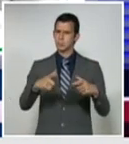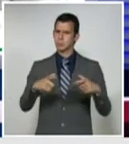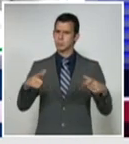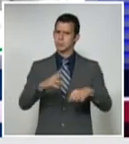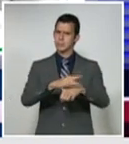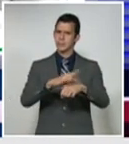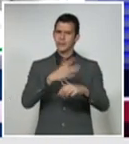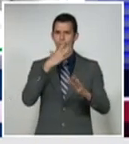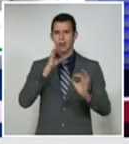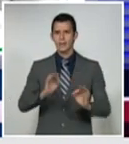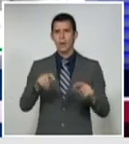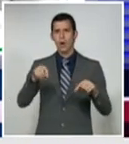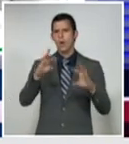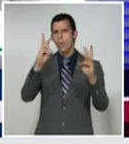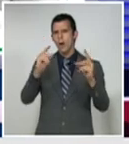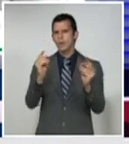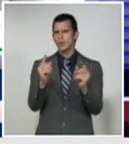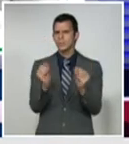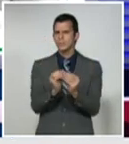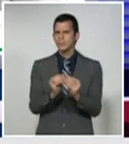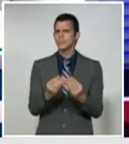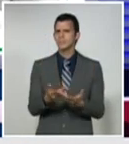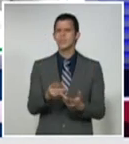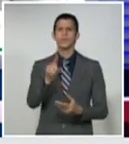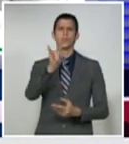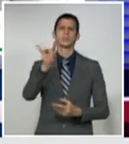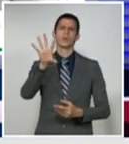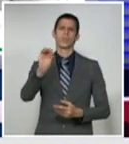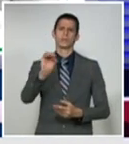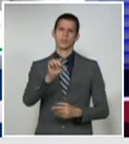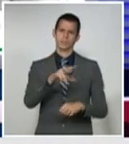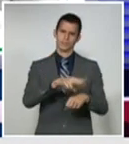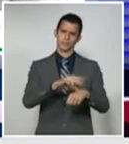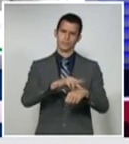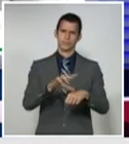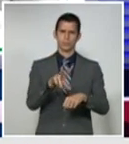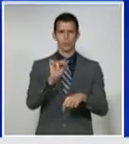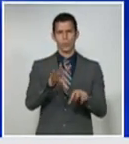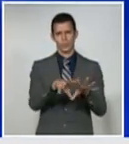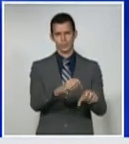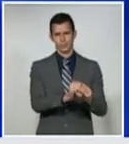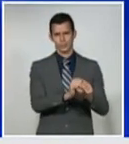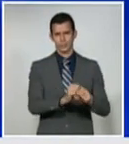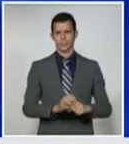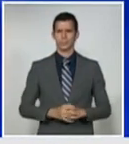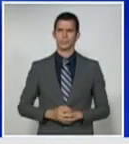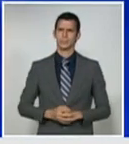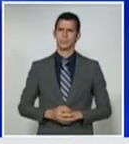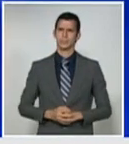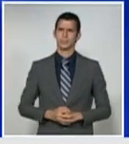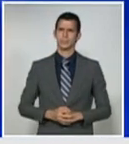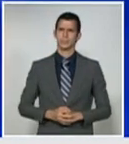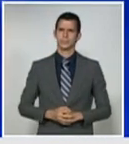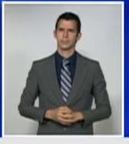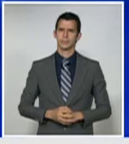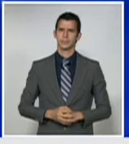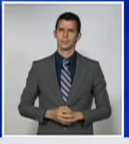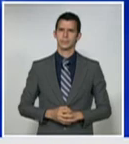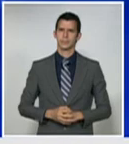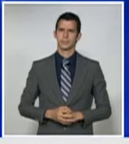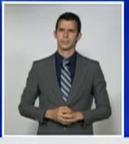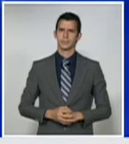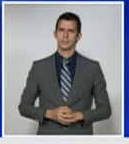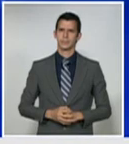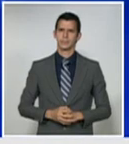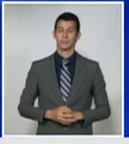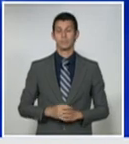con 950 casos confirmados con la COVID-19. Doctor, veíamos en las imágenes este reportaje,